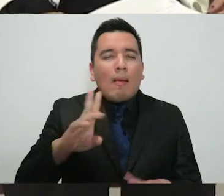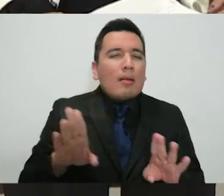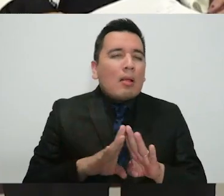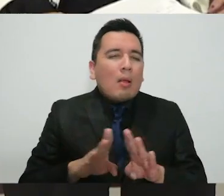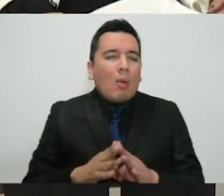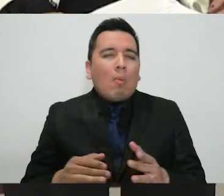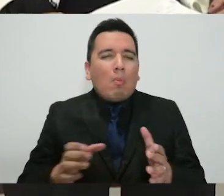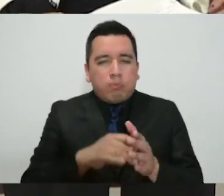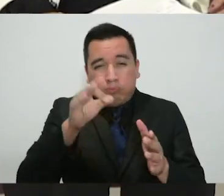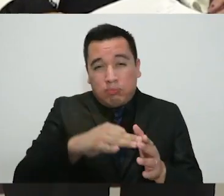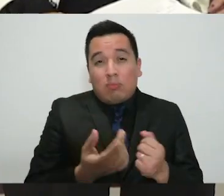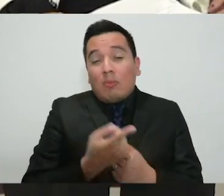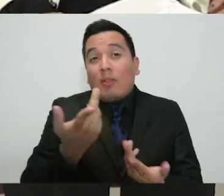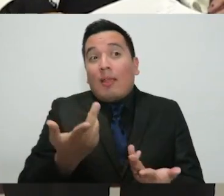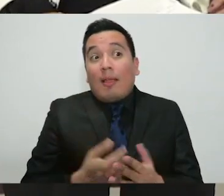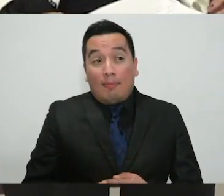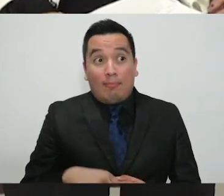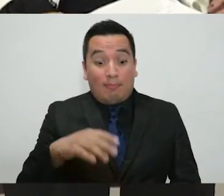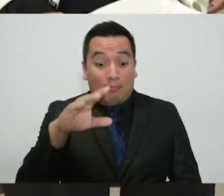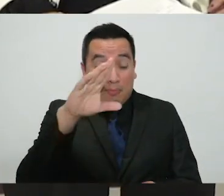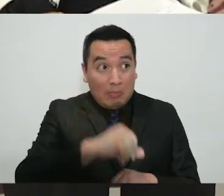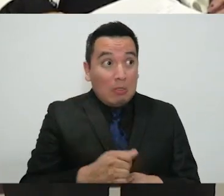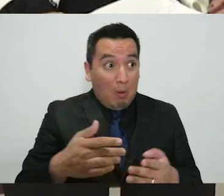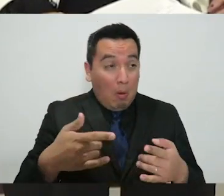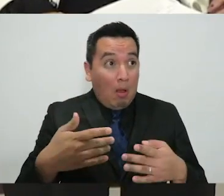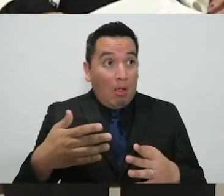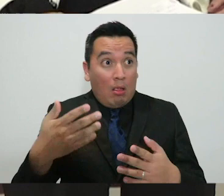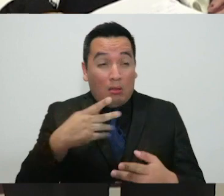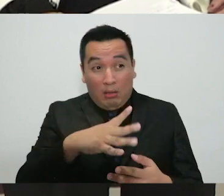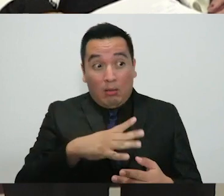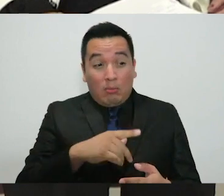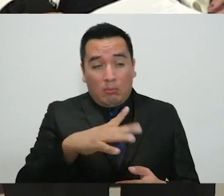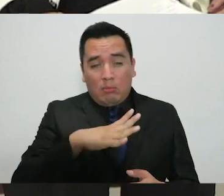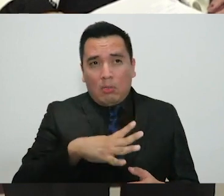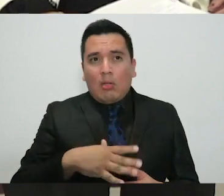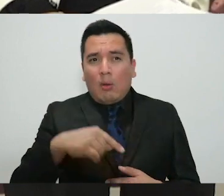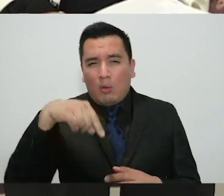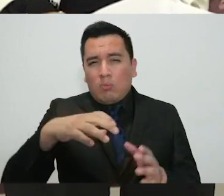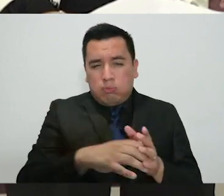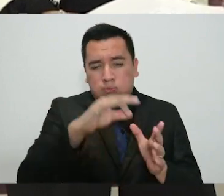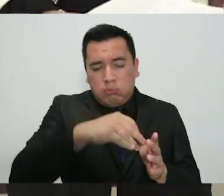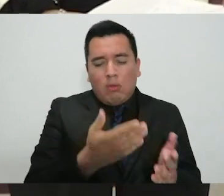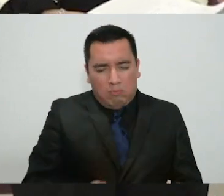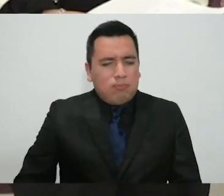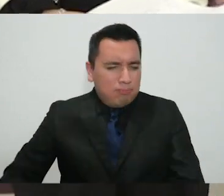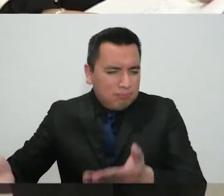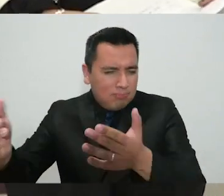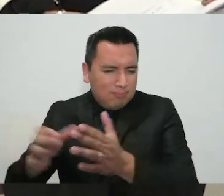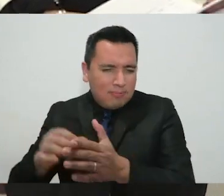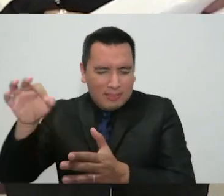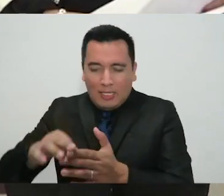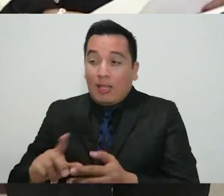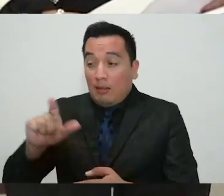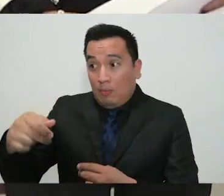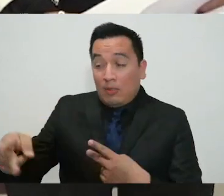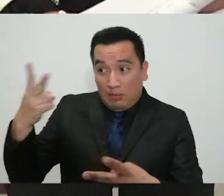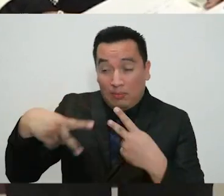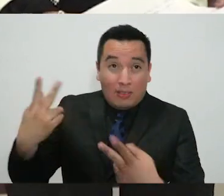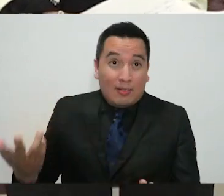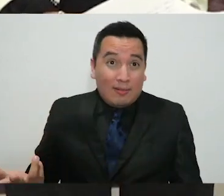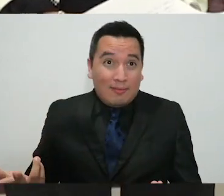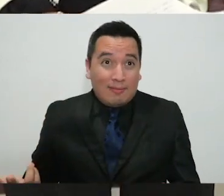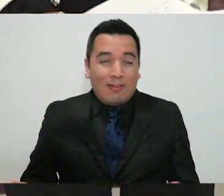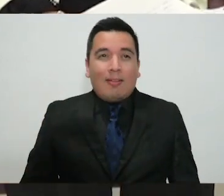porque va a ser muy difícil que se les diga, bueno, el día de las elecciones salgan todos a votar y regresan al rato